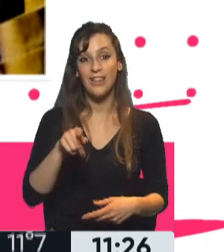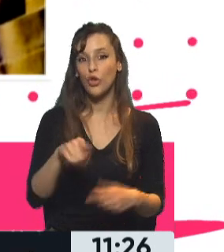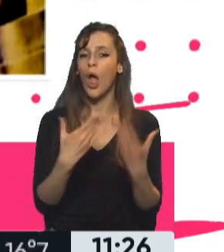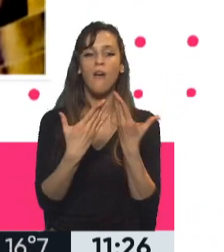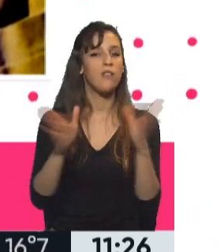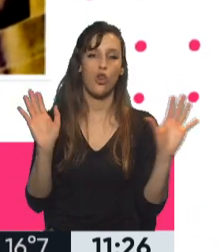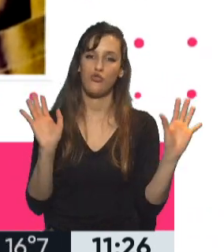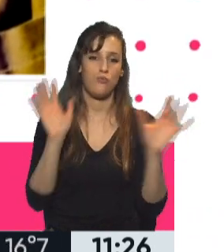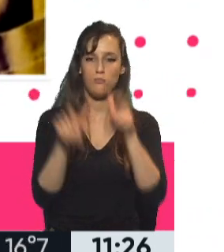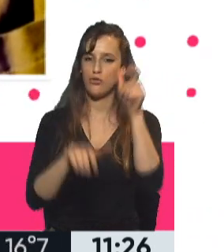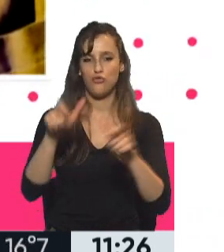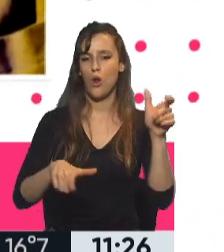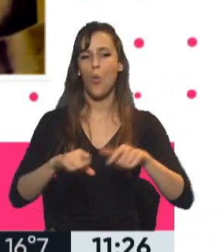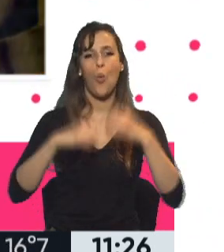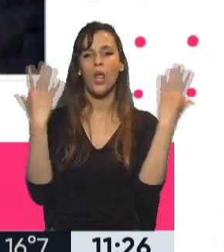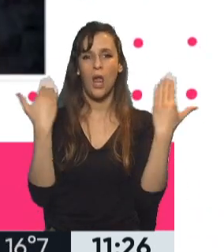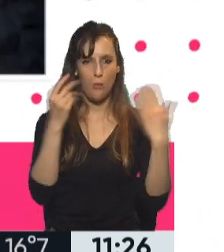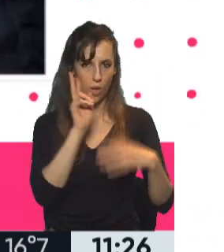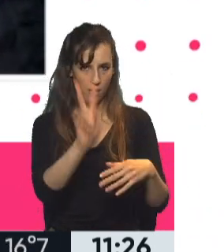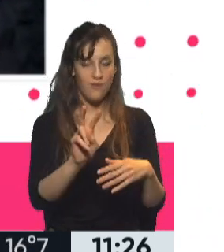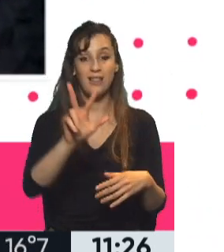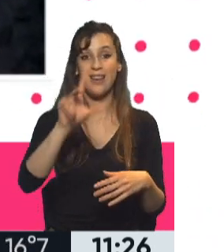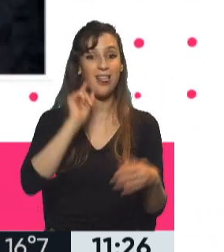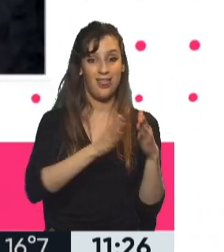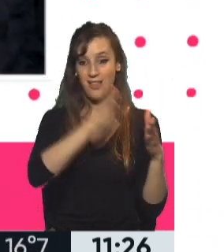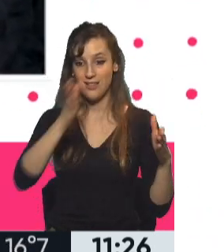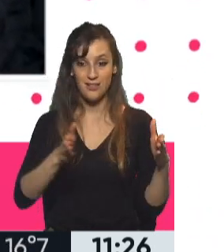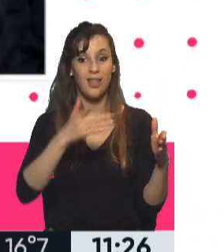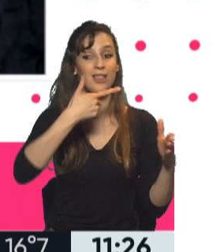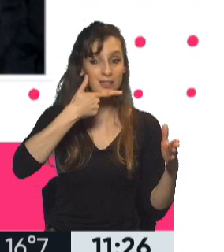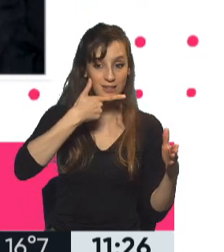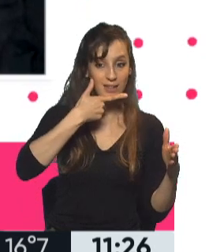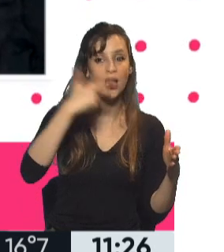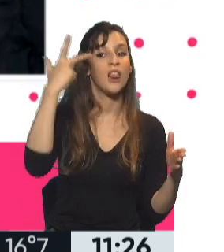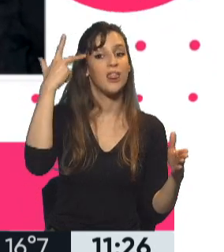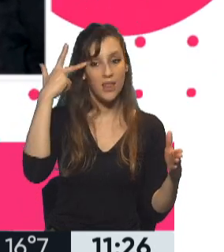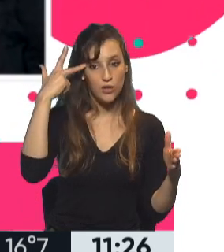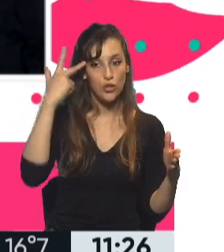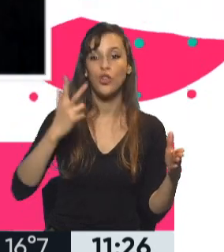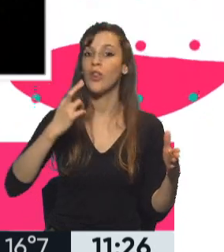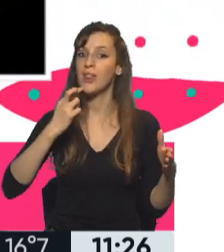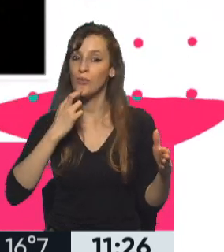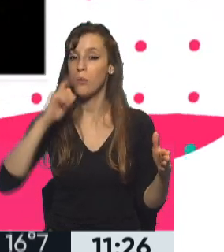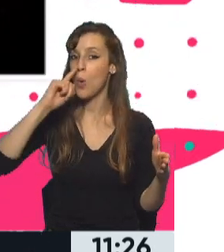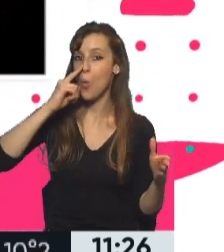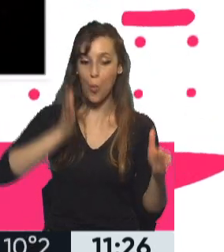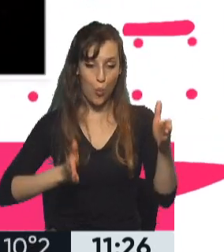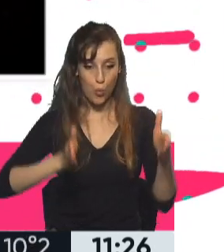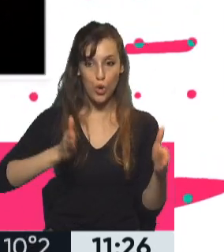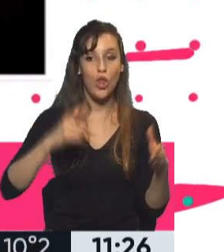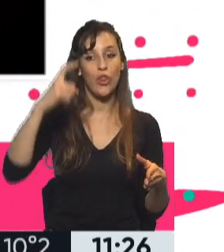la página puede verlo los 3 días, el 17, 18 y 19. Lo vamos a hacer. Desde las 10 de la mañana hasta las 10 de la